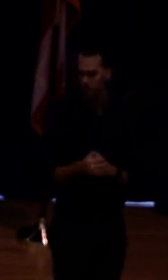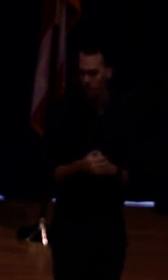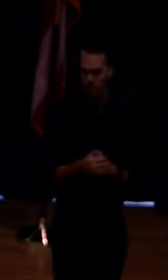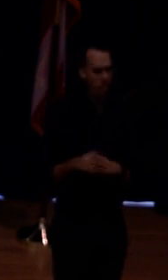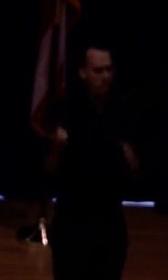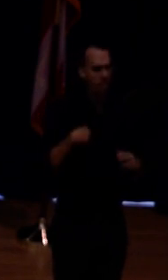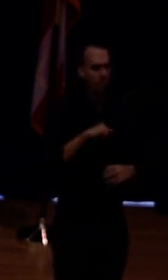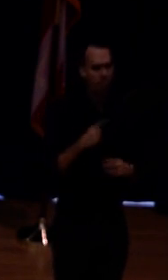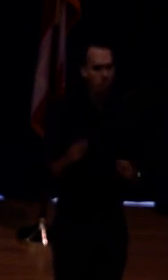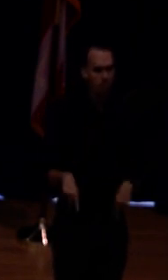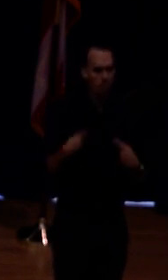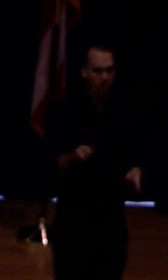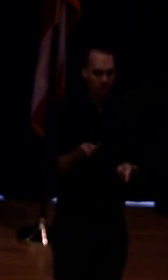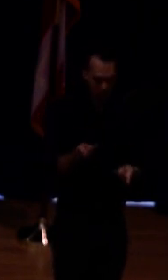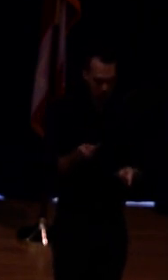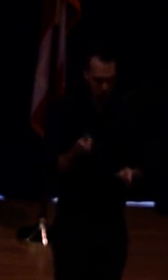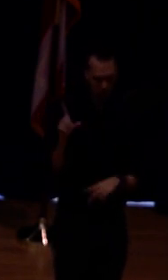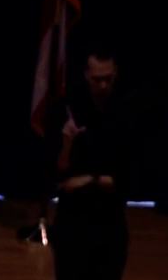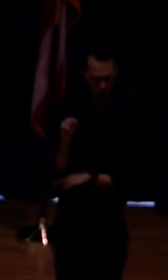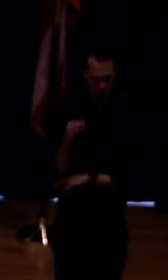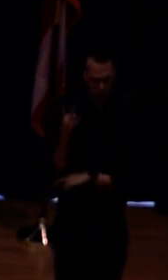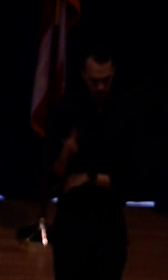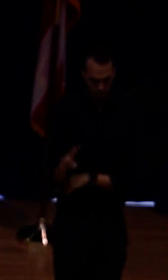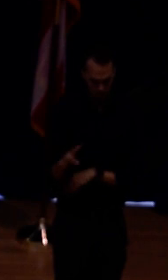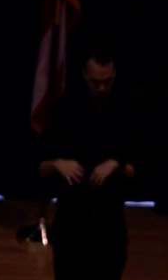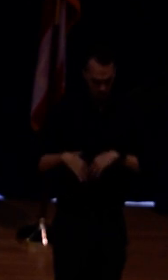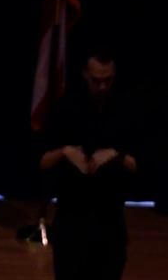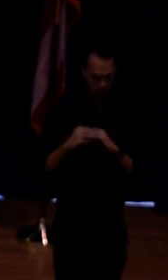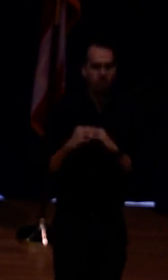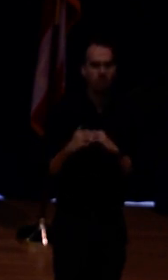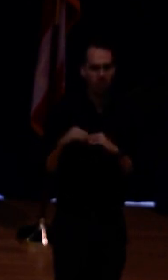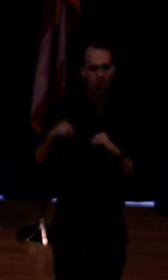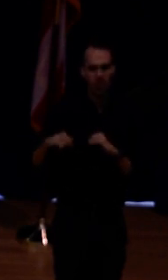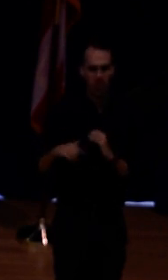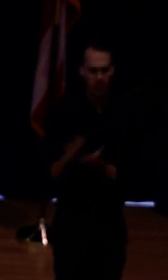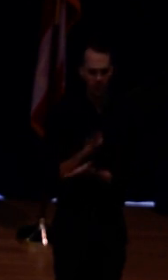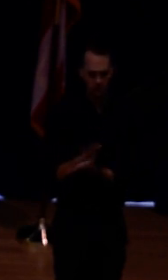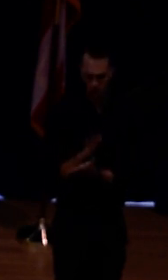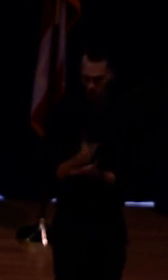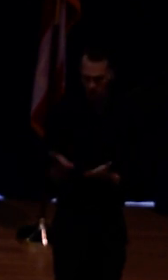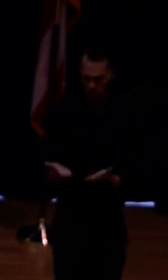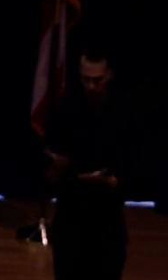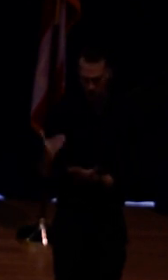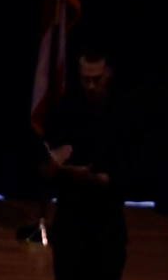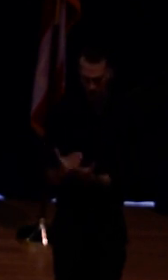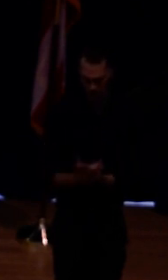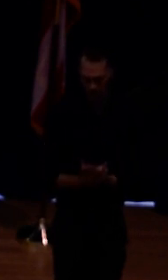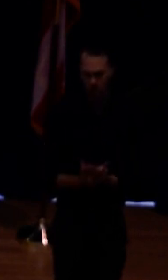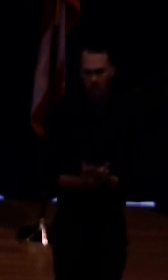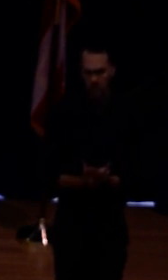La propuesta Queremos Sol, cuando nace en 2017, ¿verdad?, es un documento de visión, como yo dije,